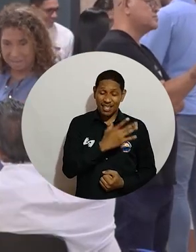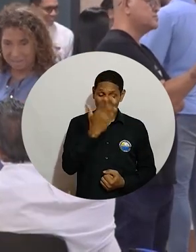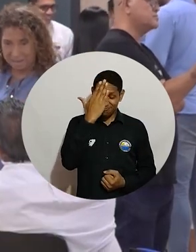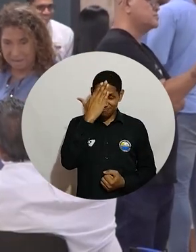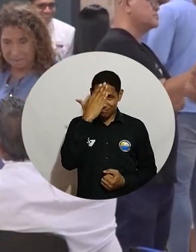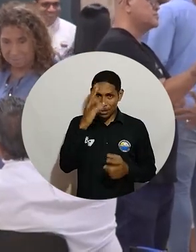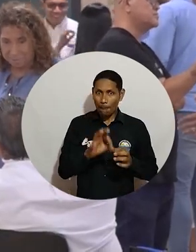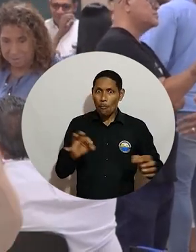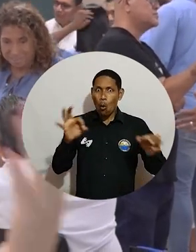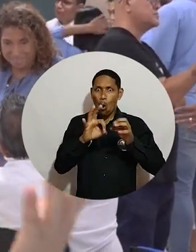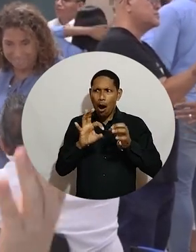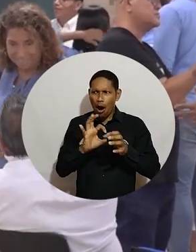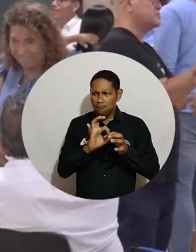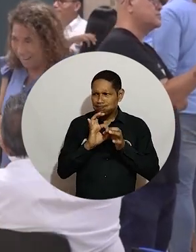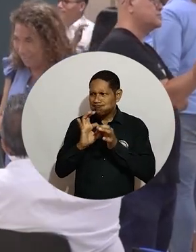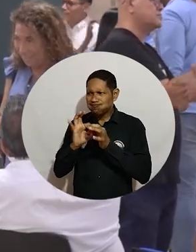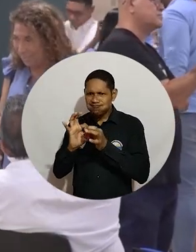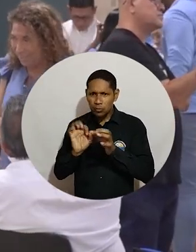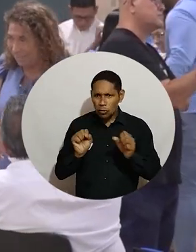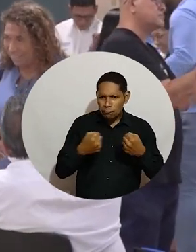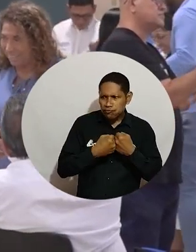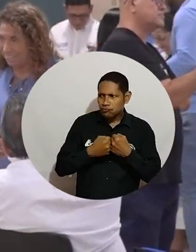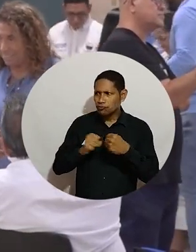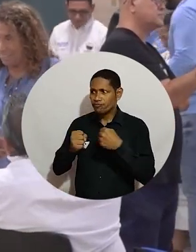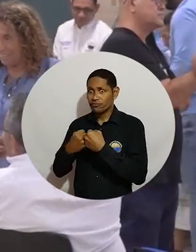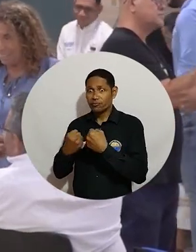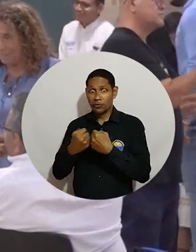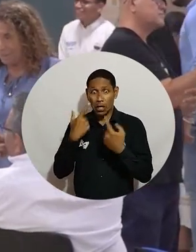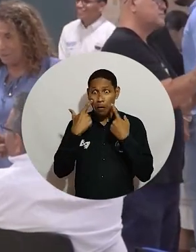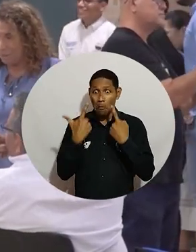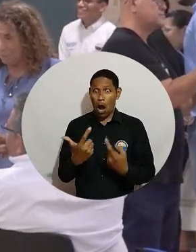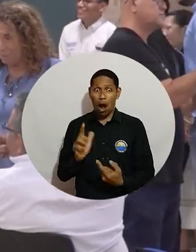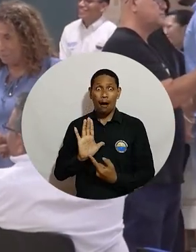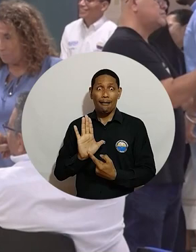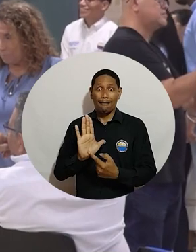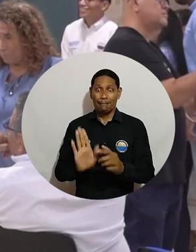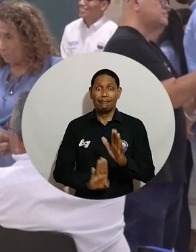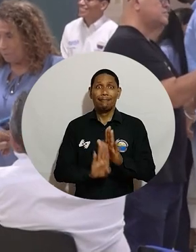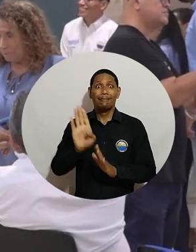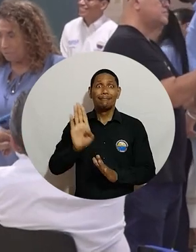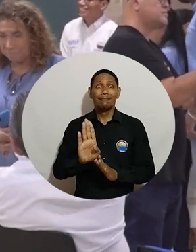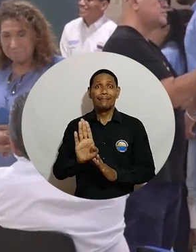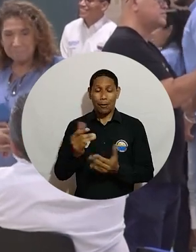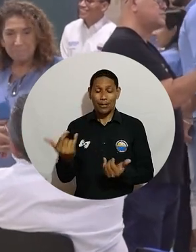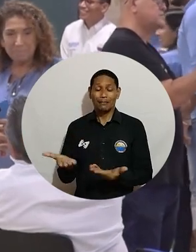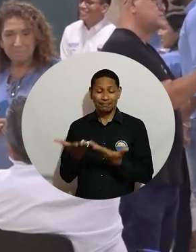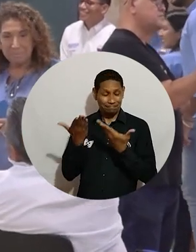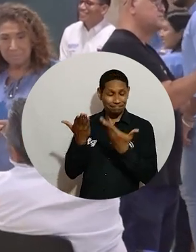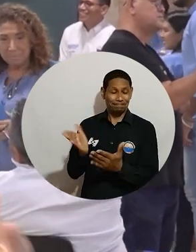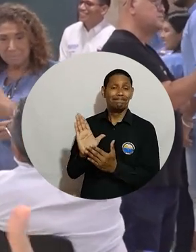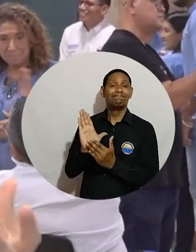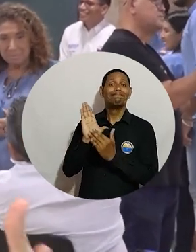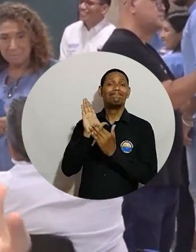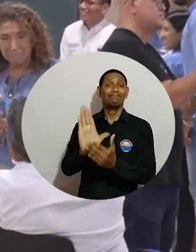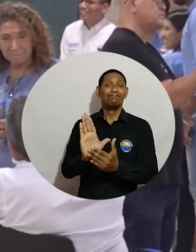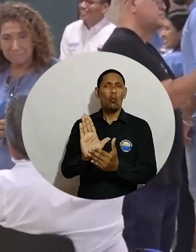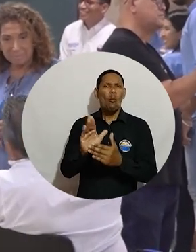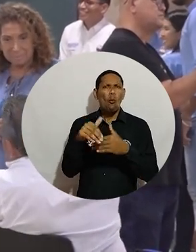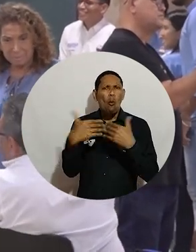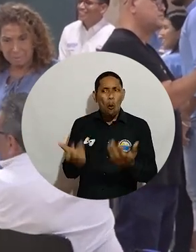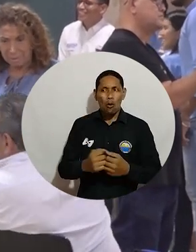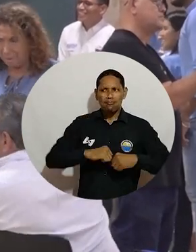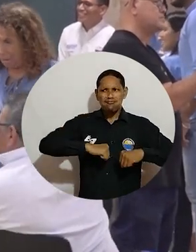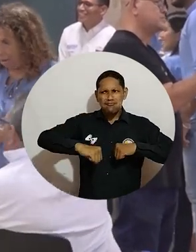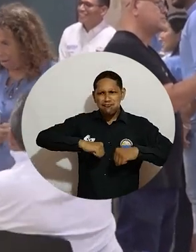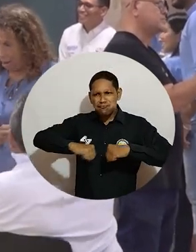la universidad, que sabe que también ese es un camino importante para lograr más resultados. Entonces, aquí estamos mostrando una